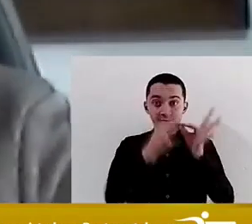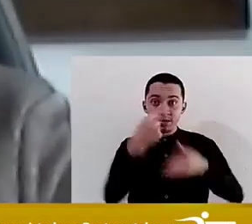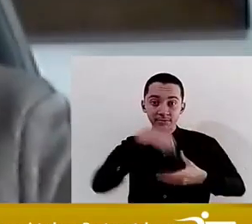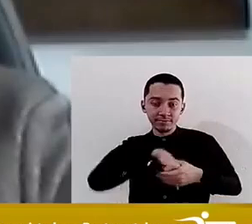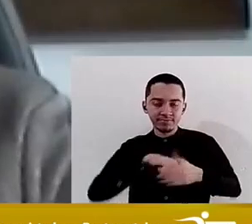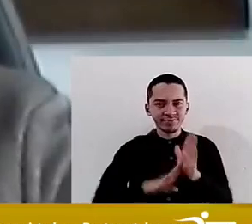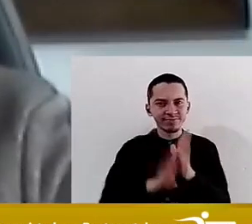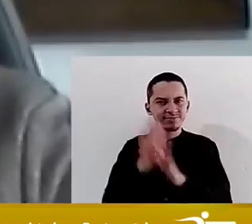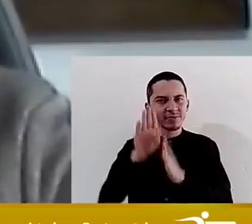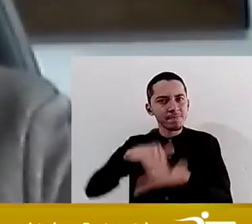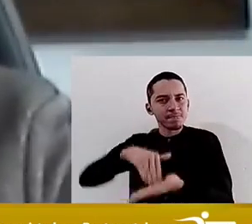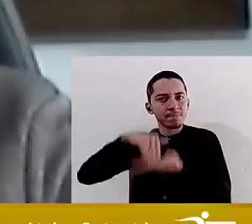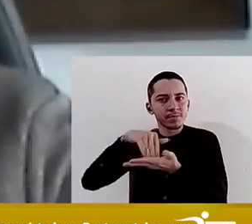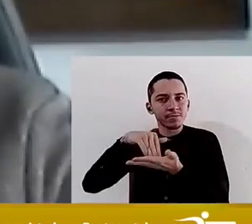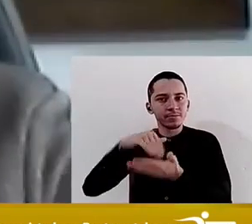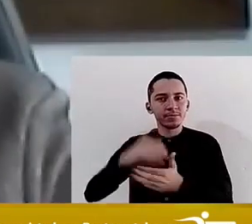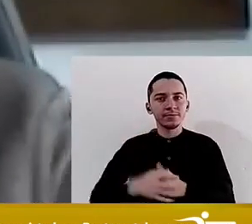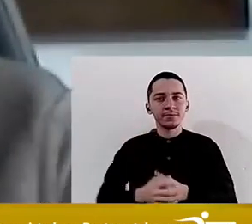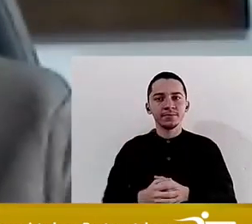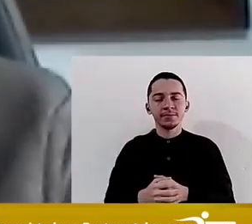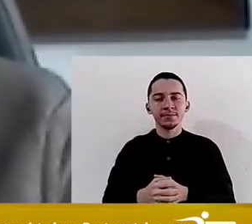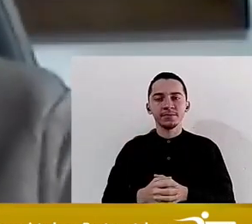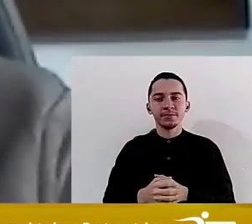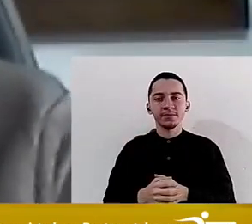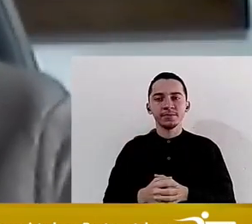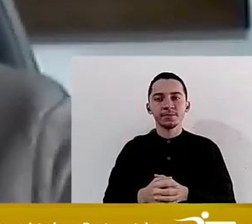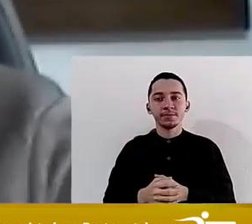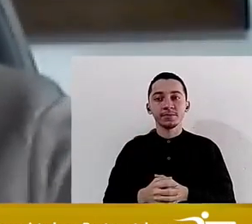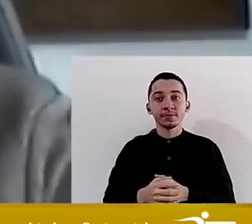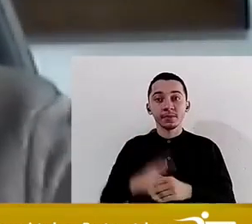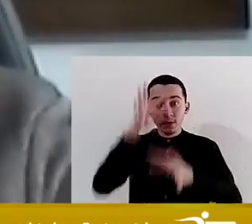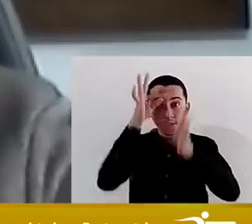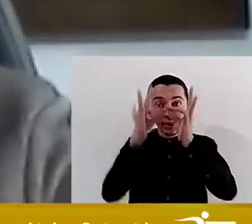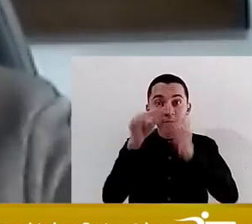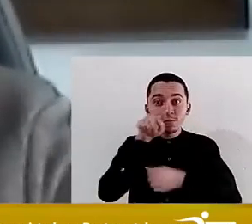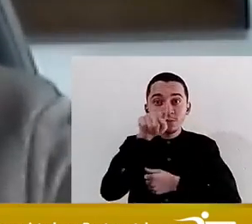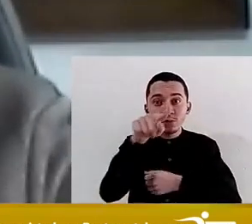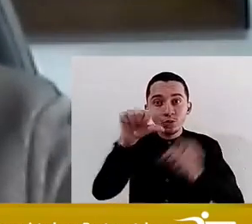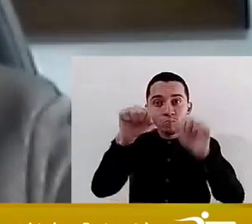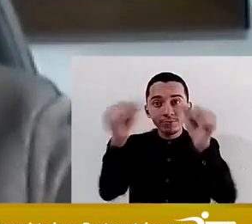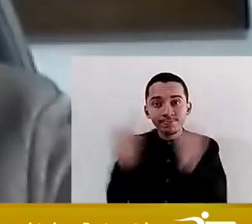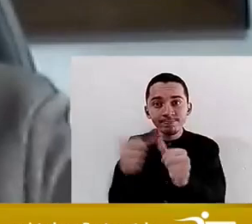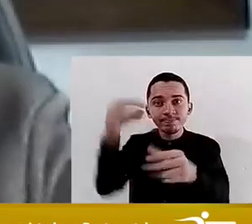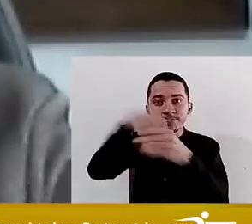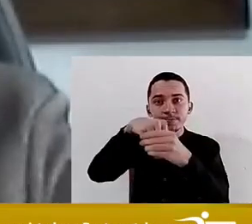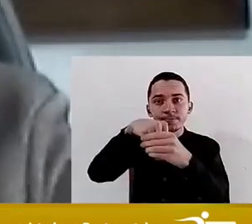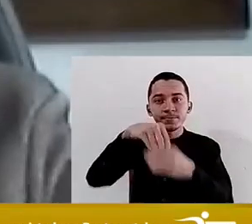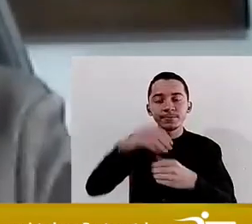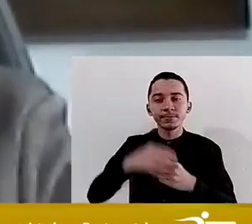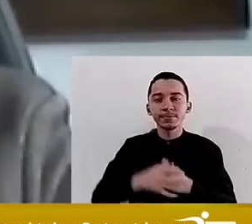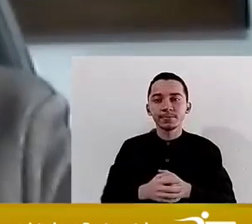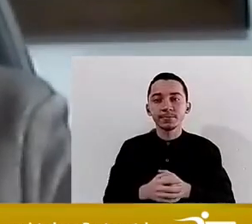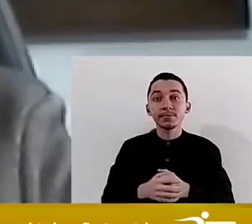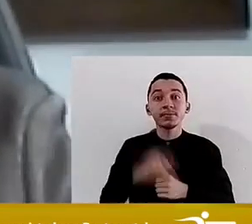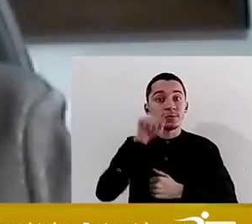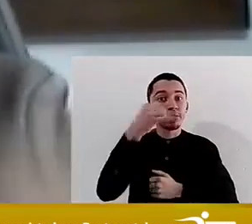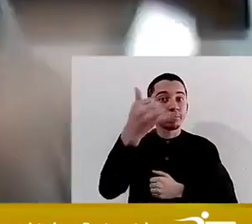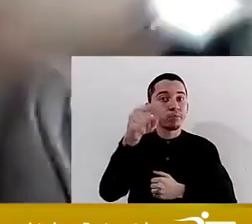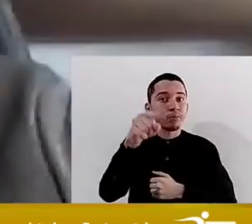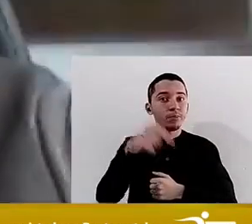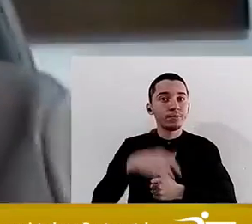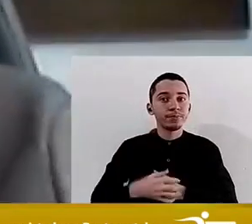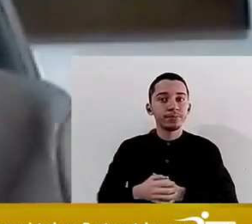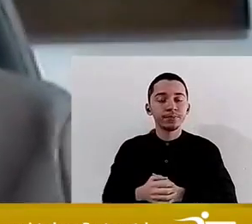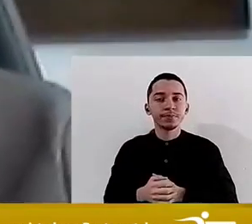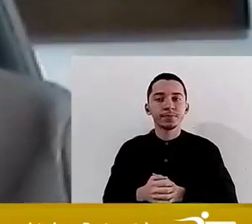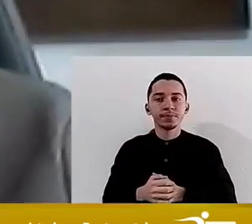Bendito sea el Señor. Esa fe está en tu corazón. Está ahí. A veces